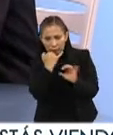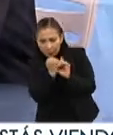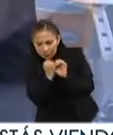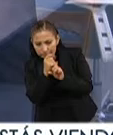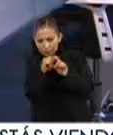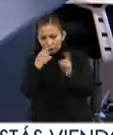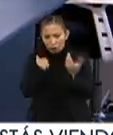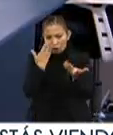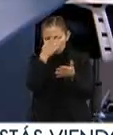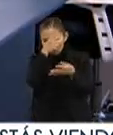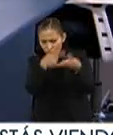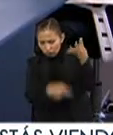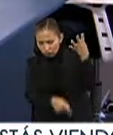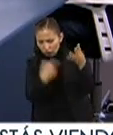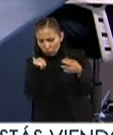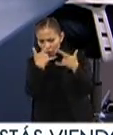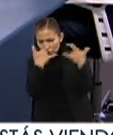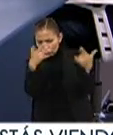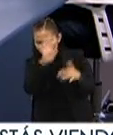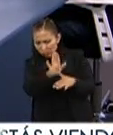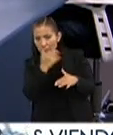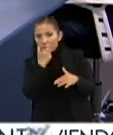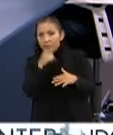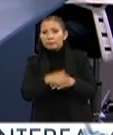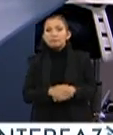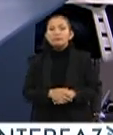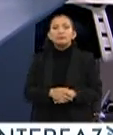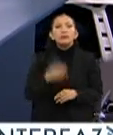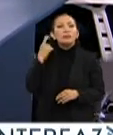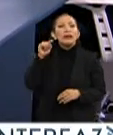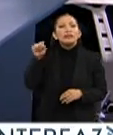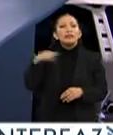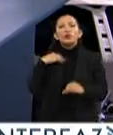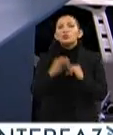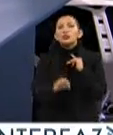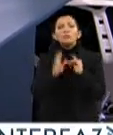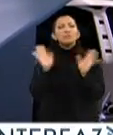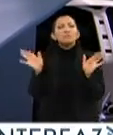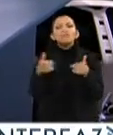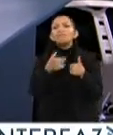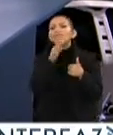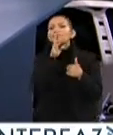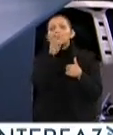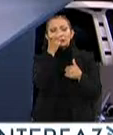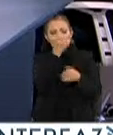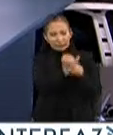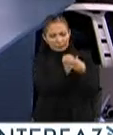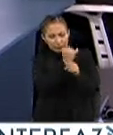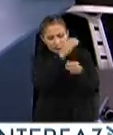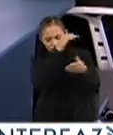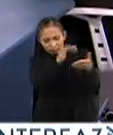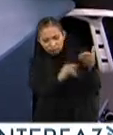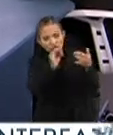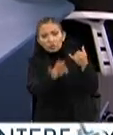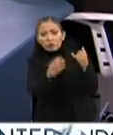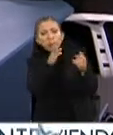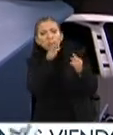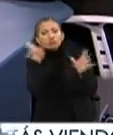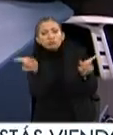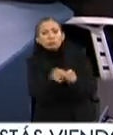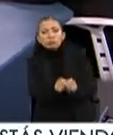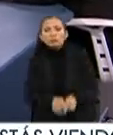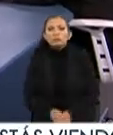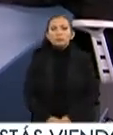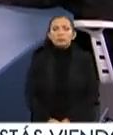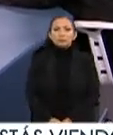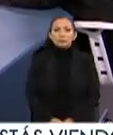académica, todas las credenciales para dar esta Para ti, ¿cuál fue la conclusión más importante de este trabajo que realizaron?